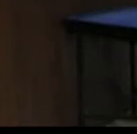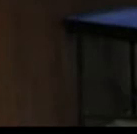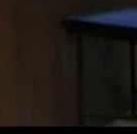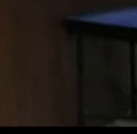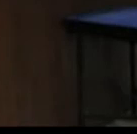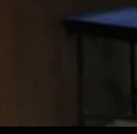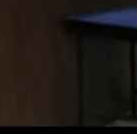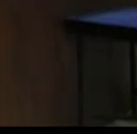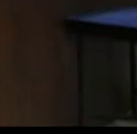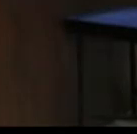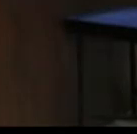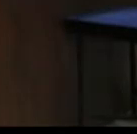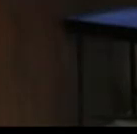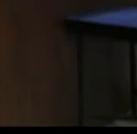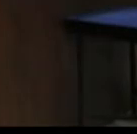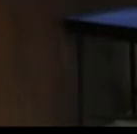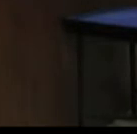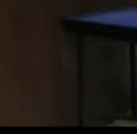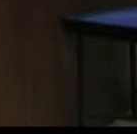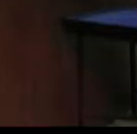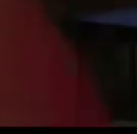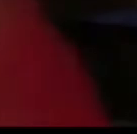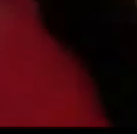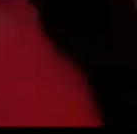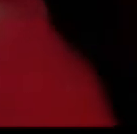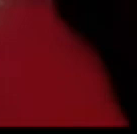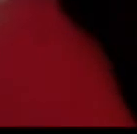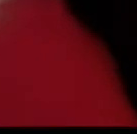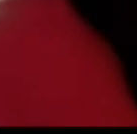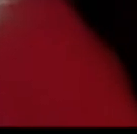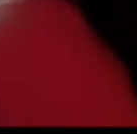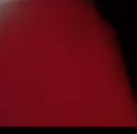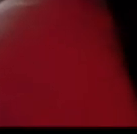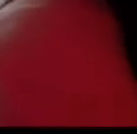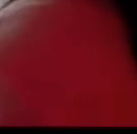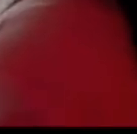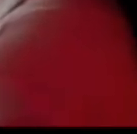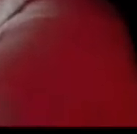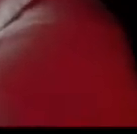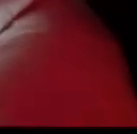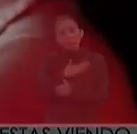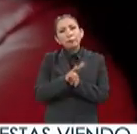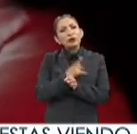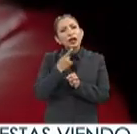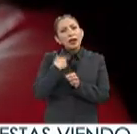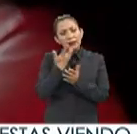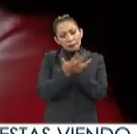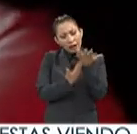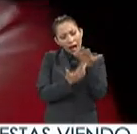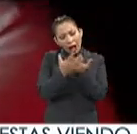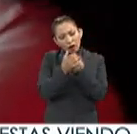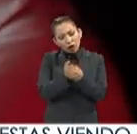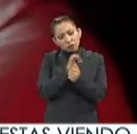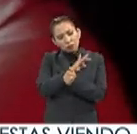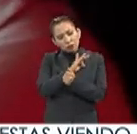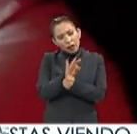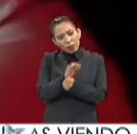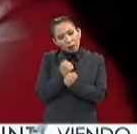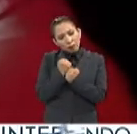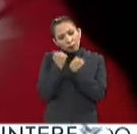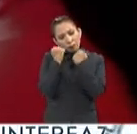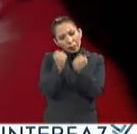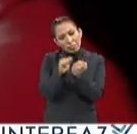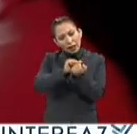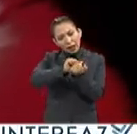Yo creo que ser normalista implica mucha responsabilidad, porque tienes en tus manos